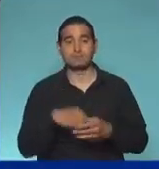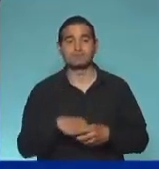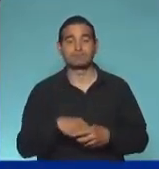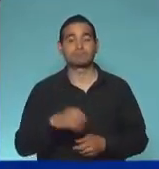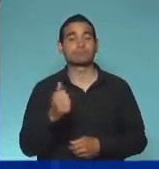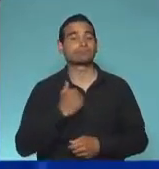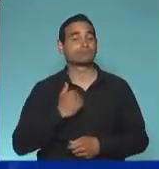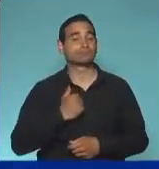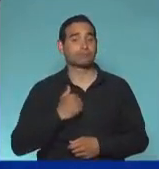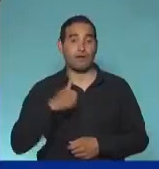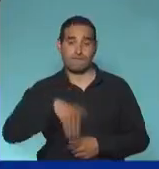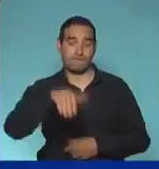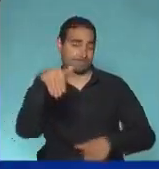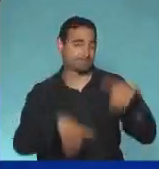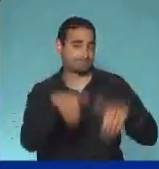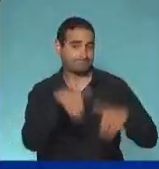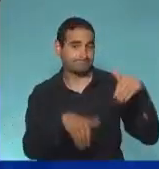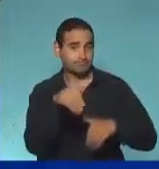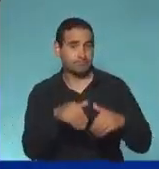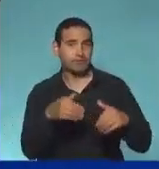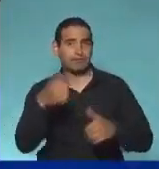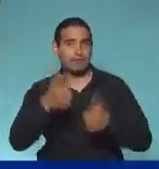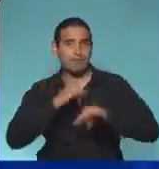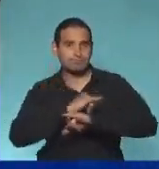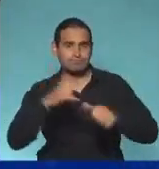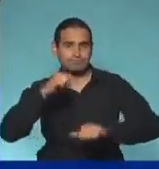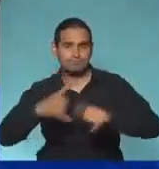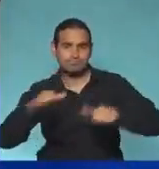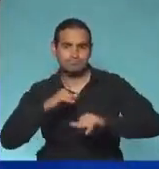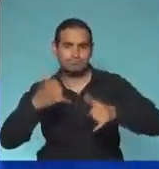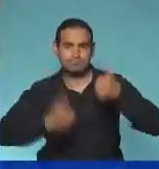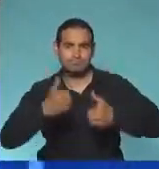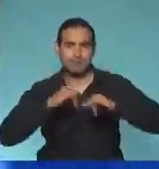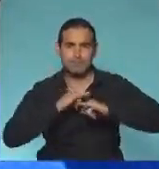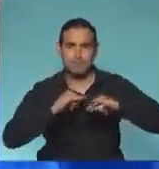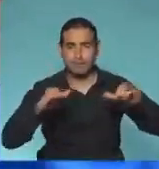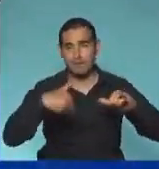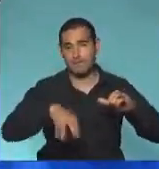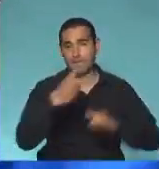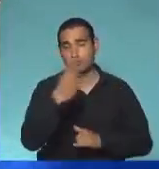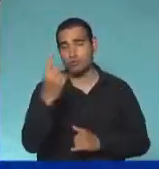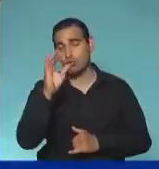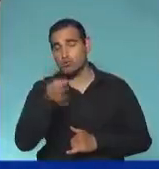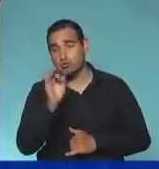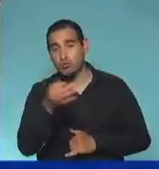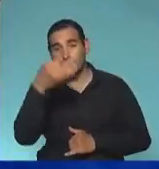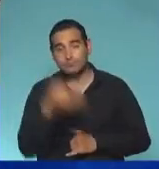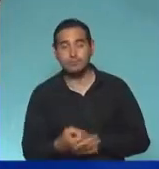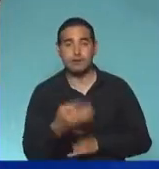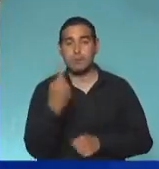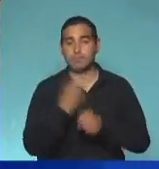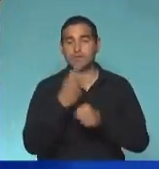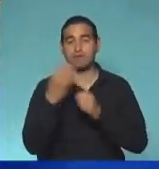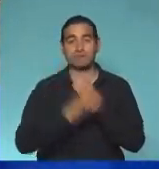Canadá va a las urnas. Reñida campaña electoral de cara a los comicios federales del 21 de octubre, en los que el primer